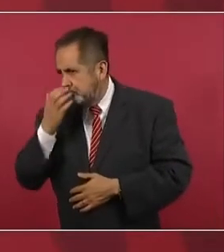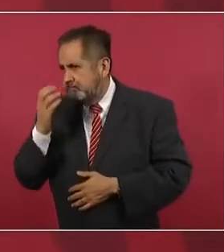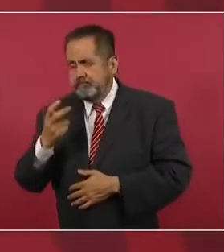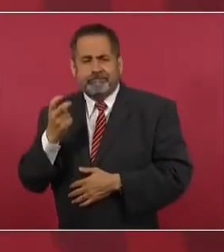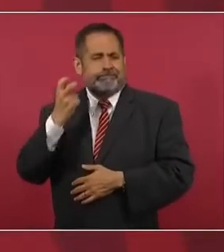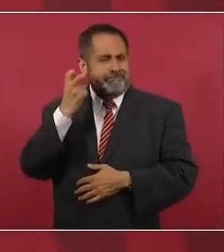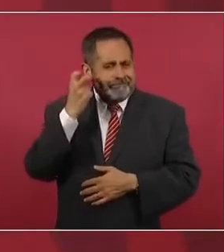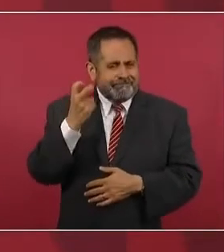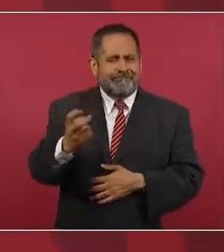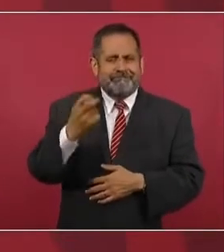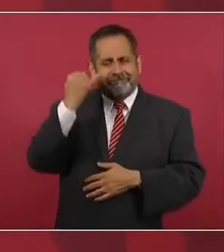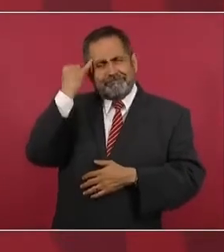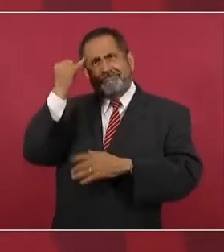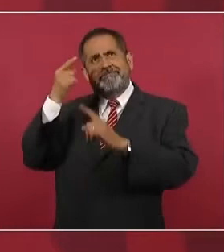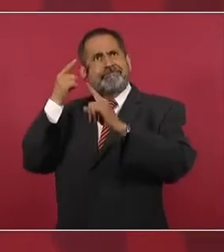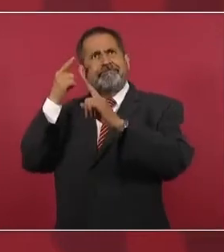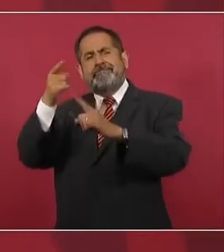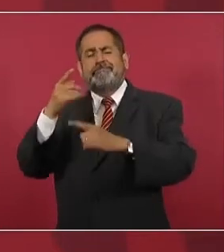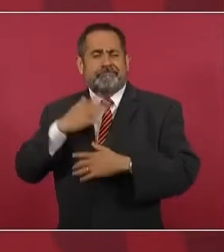es el sueño.